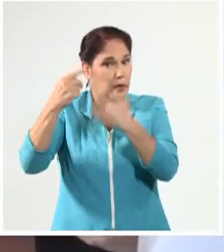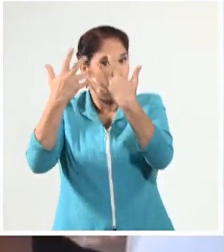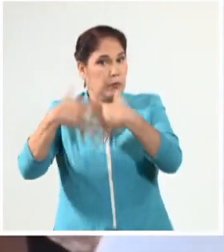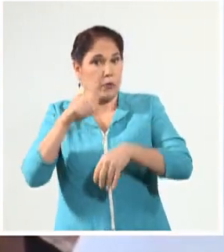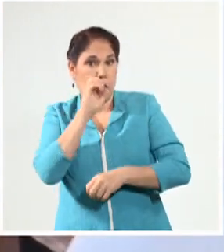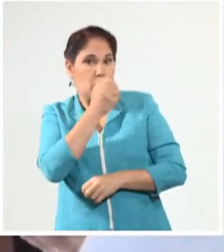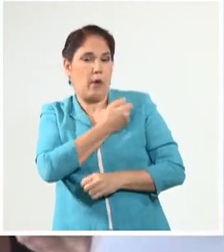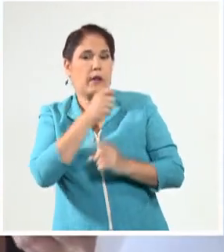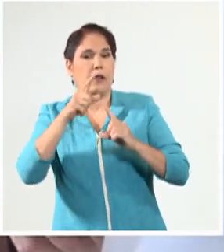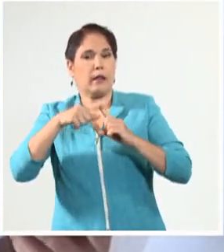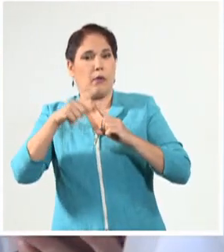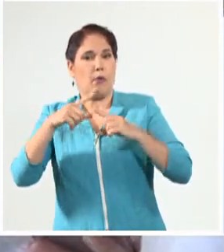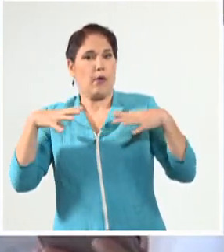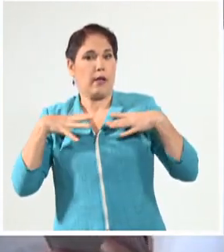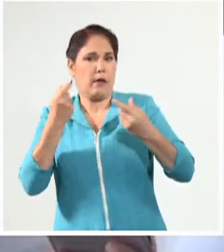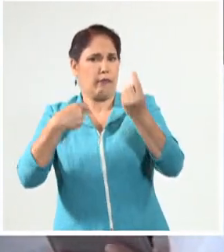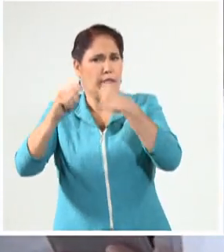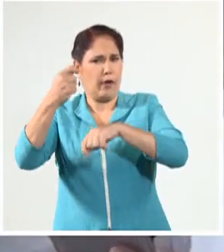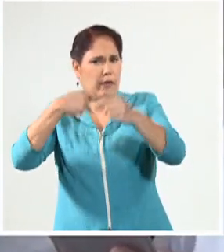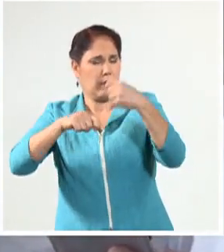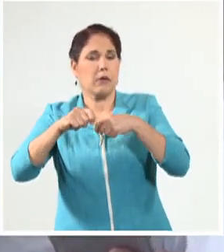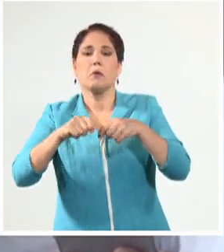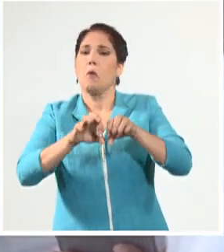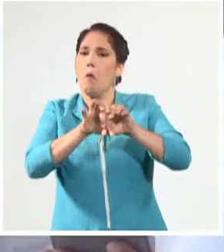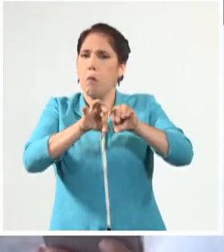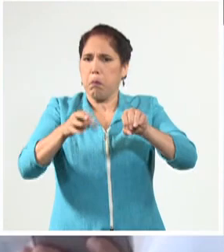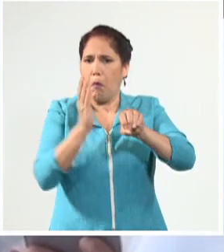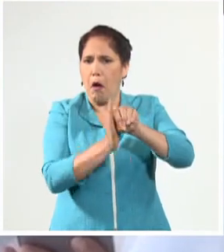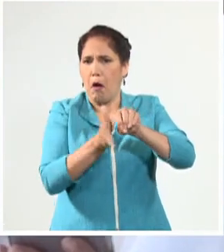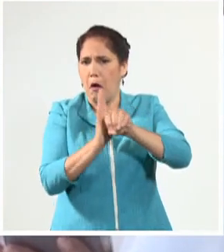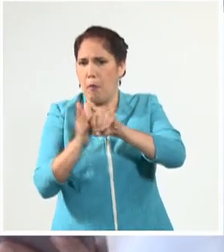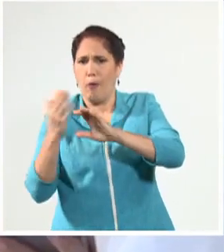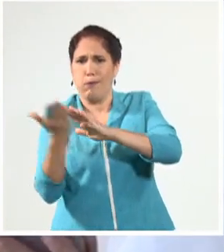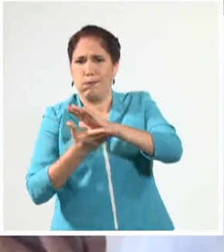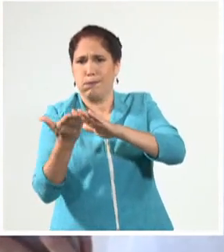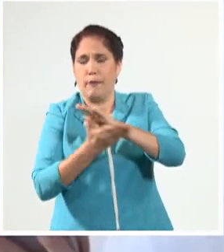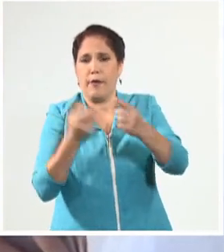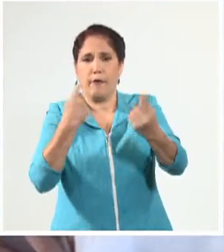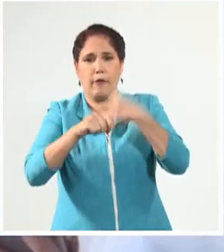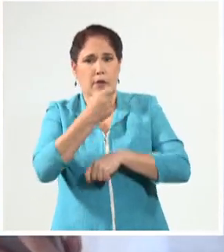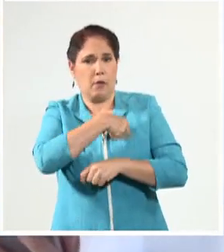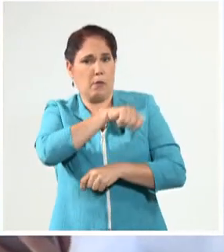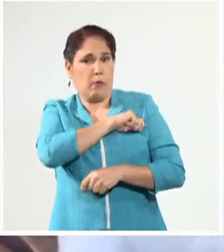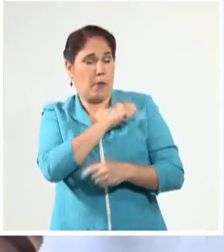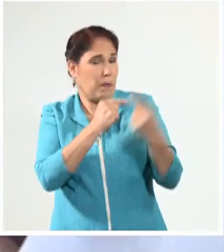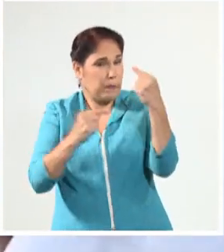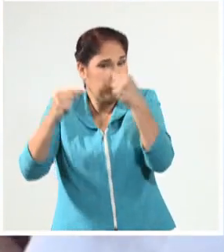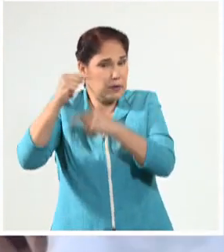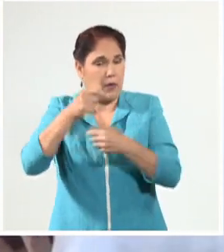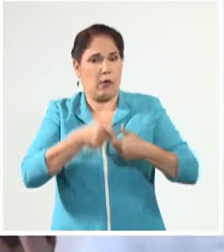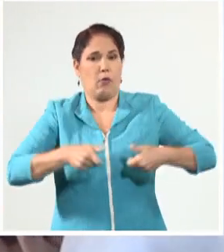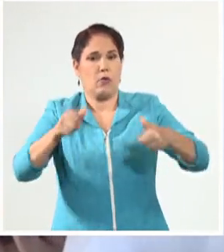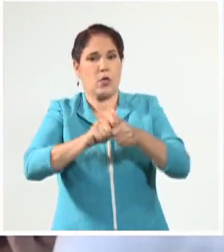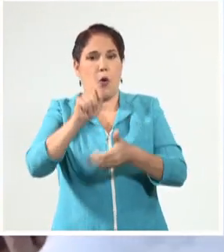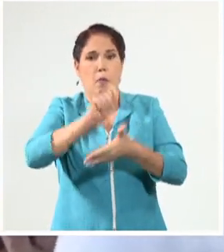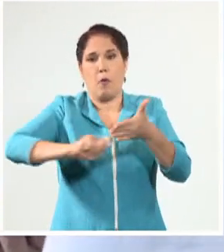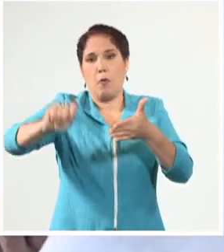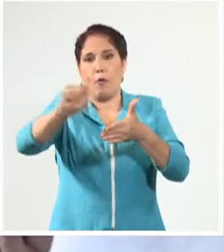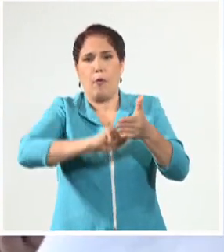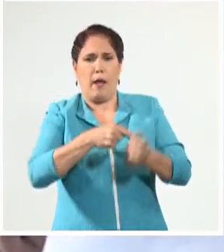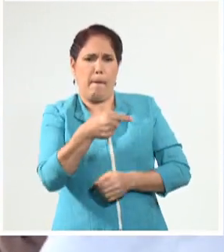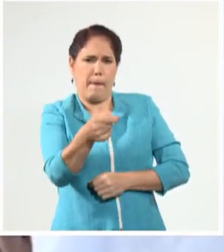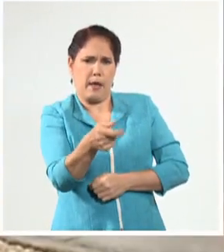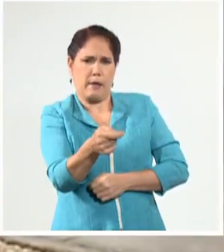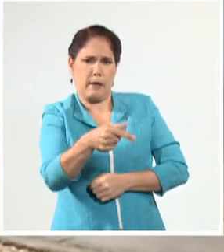es el turismo aunque también procesan embutidos y ahumados que venden a la población fundamentalmente de los consejos populares camajuaní